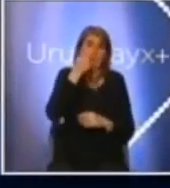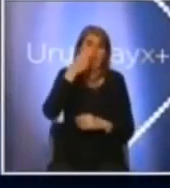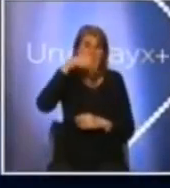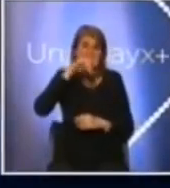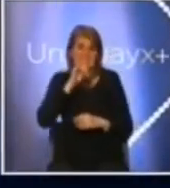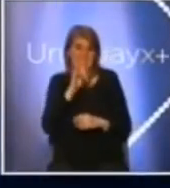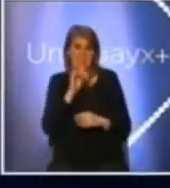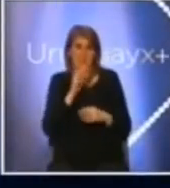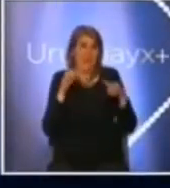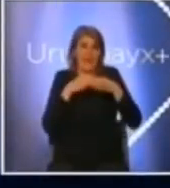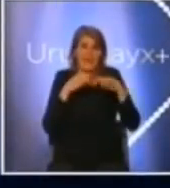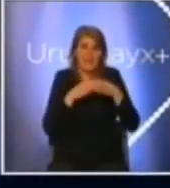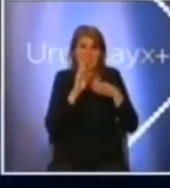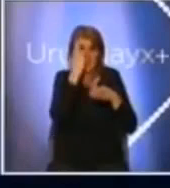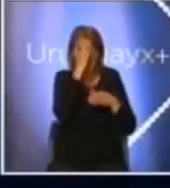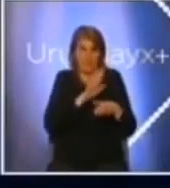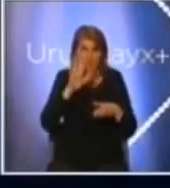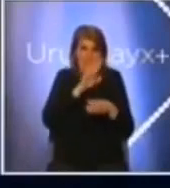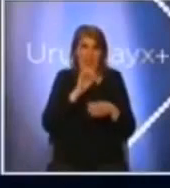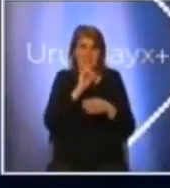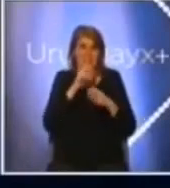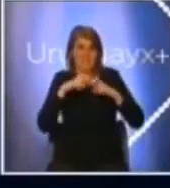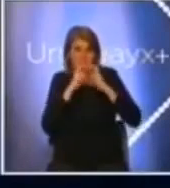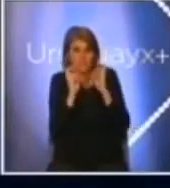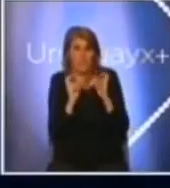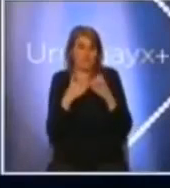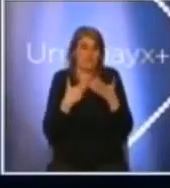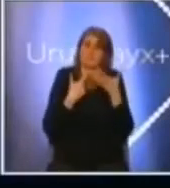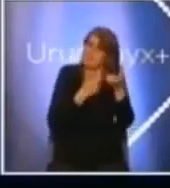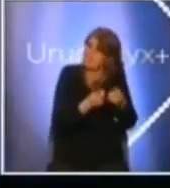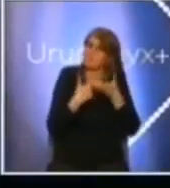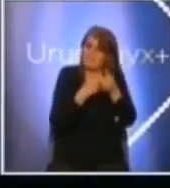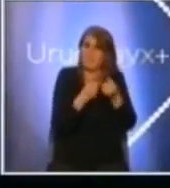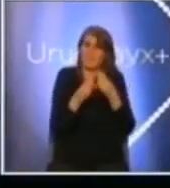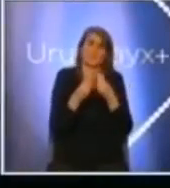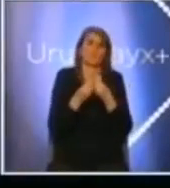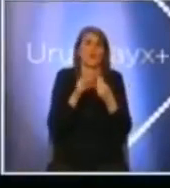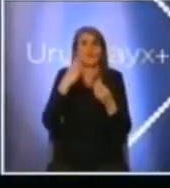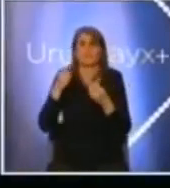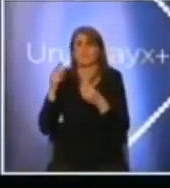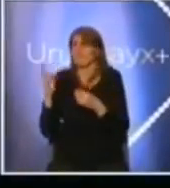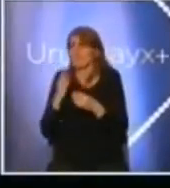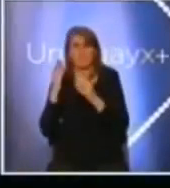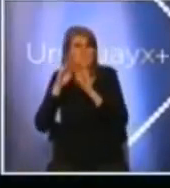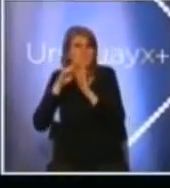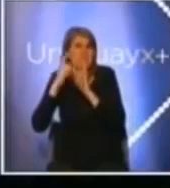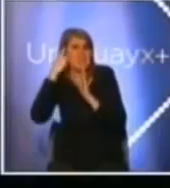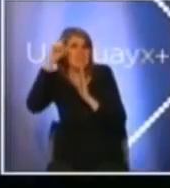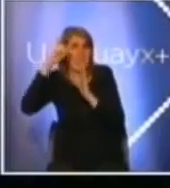creada en el año 2006, la implementación de programas e instrumentos que van más allá de las tradicionales